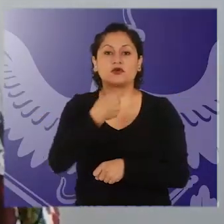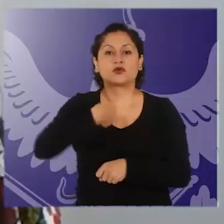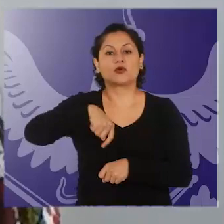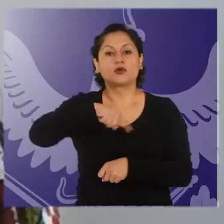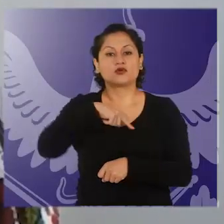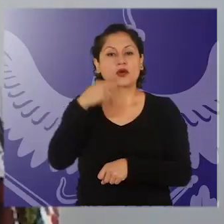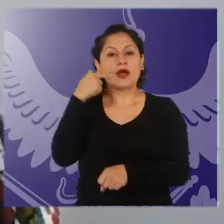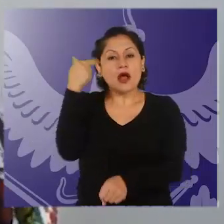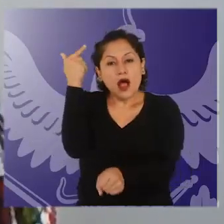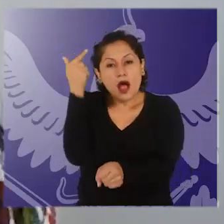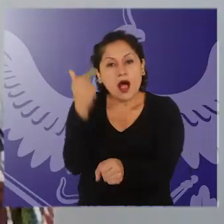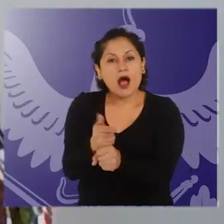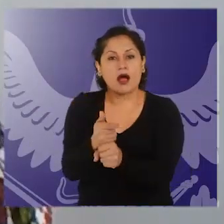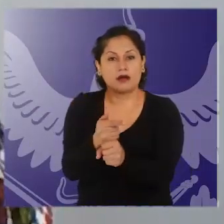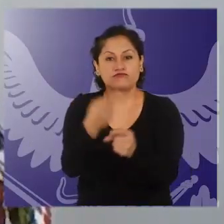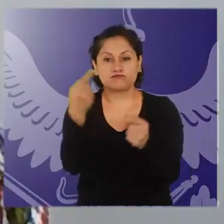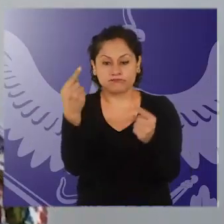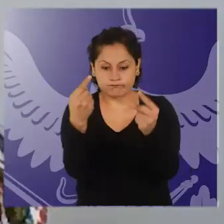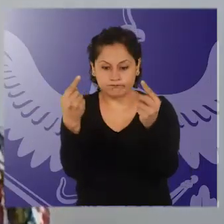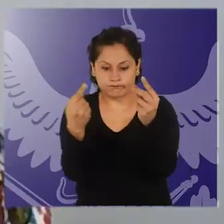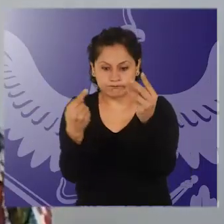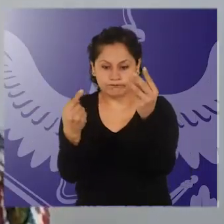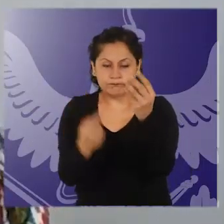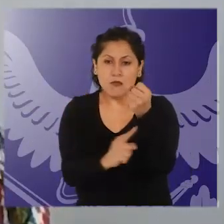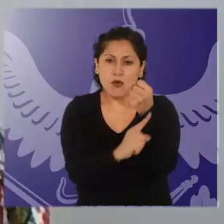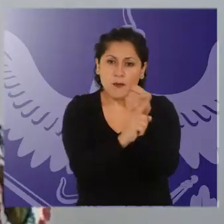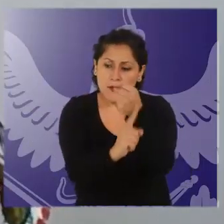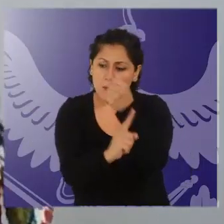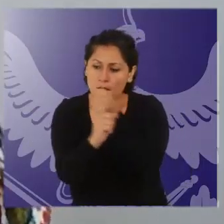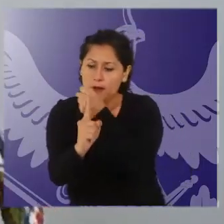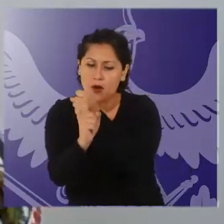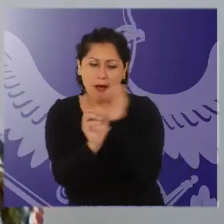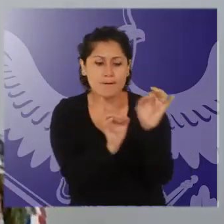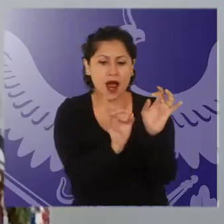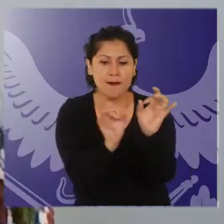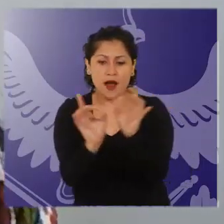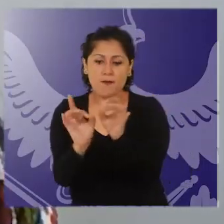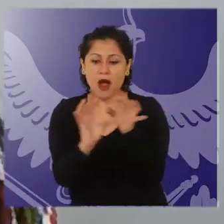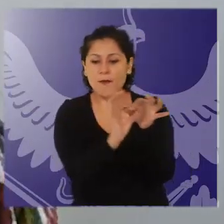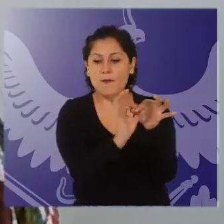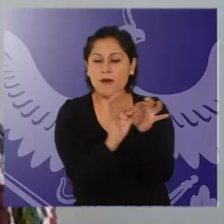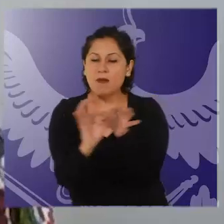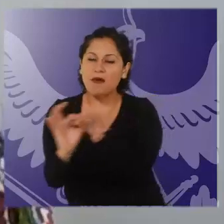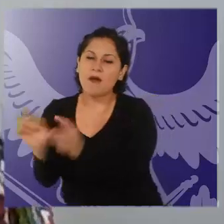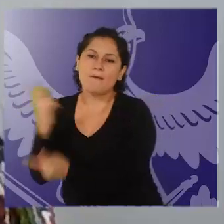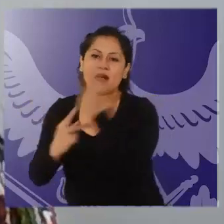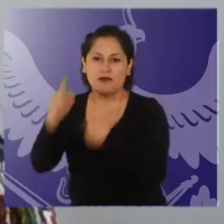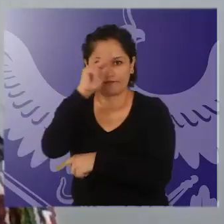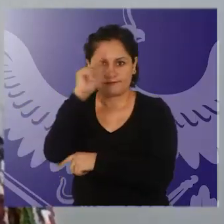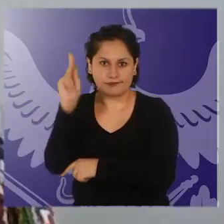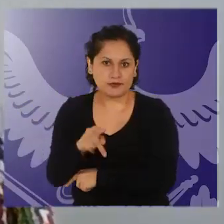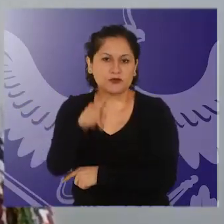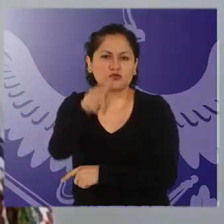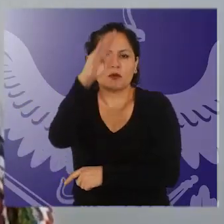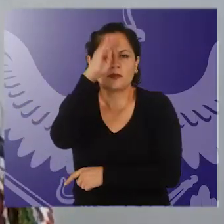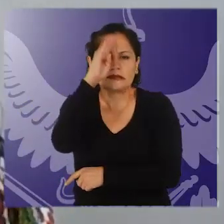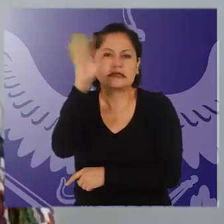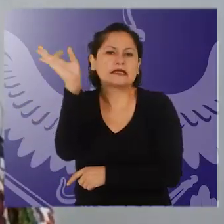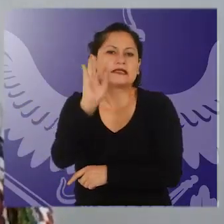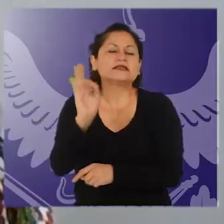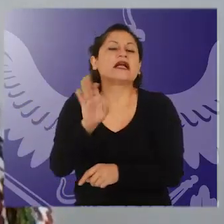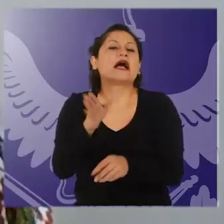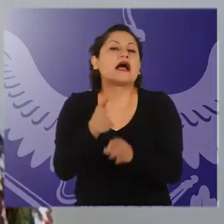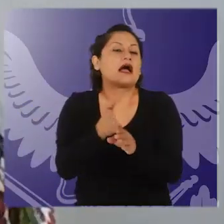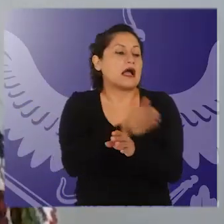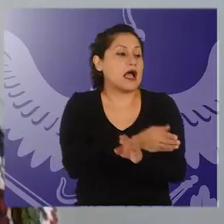nos estamos dando cuenta que todo va concatenado y que desgraciadamente que no salieran los resultados del censo en